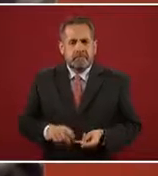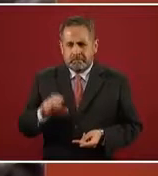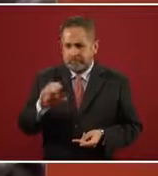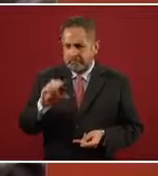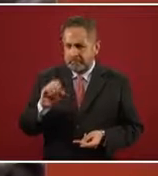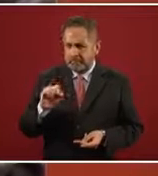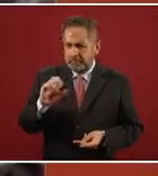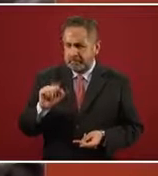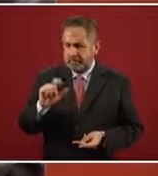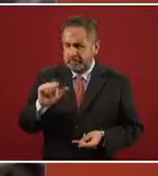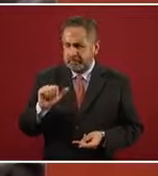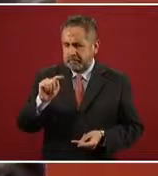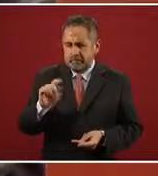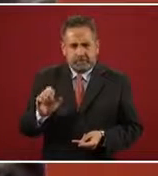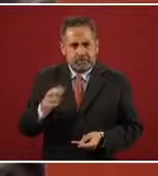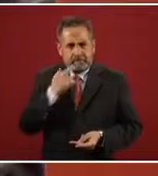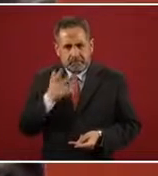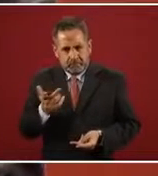Tascalate